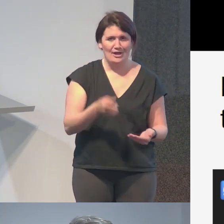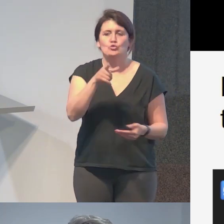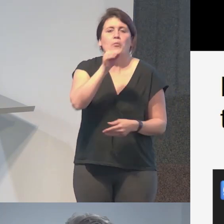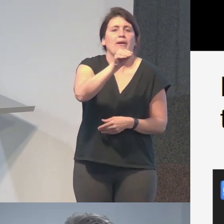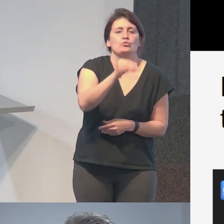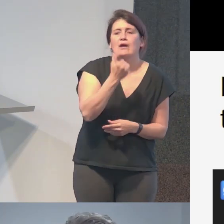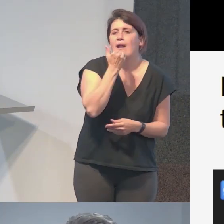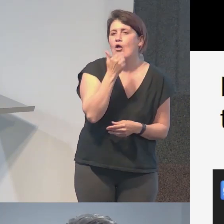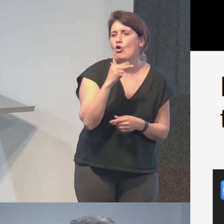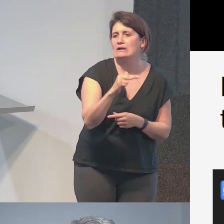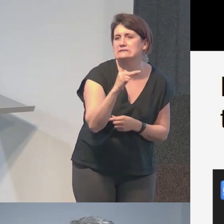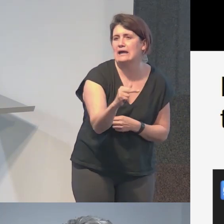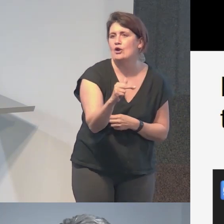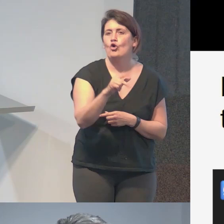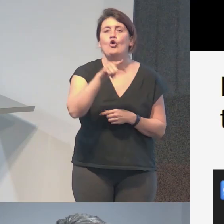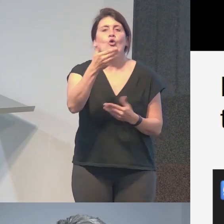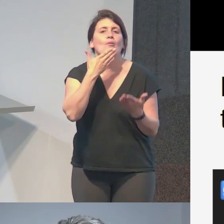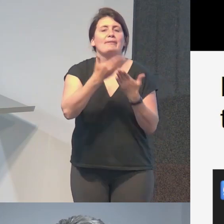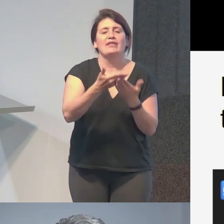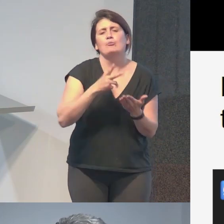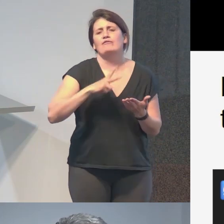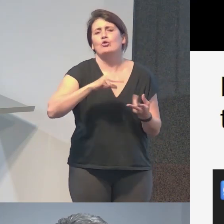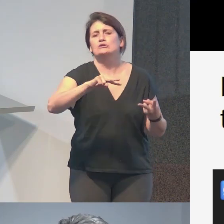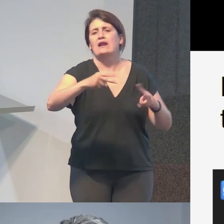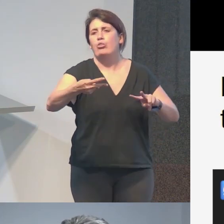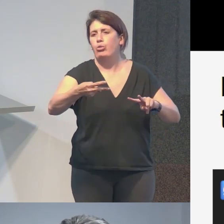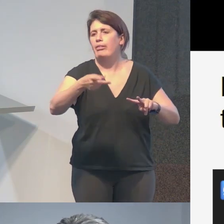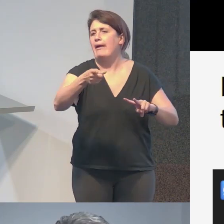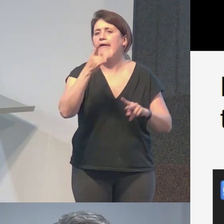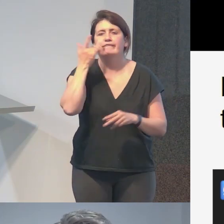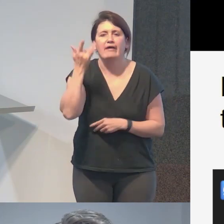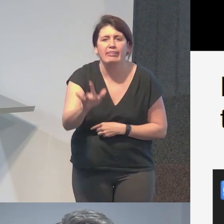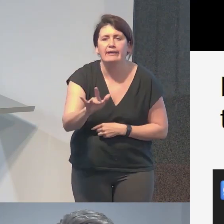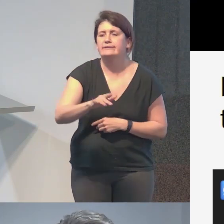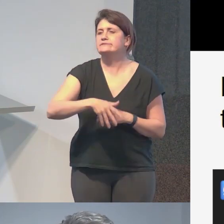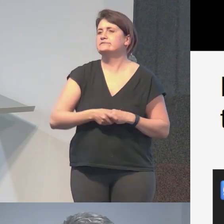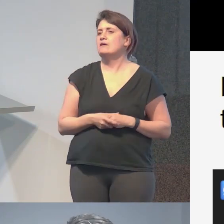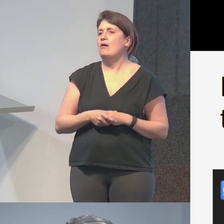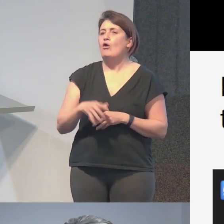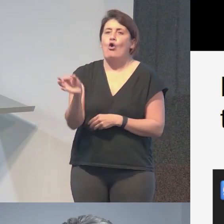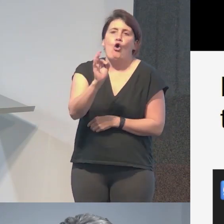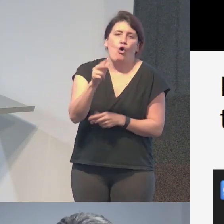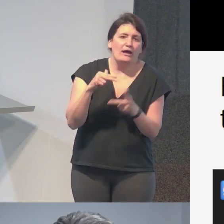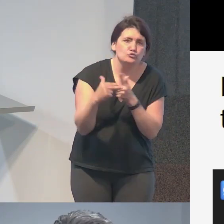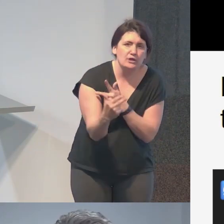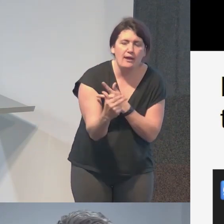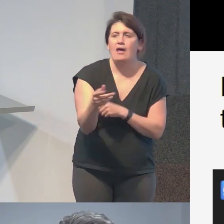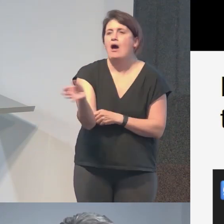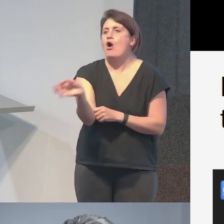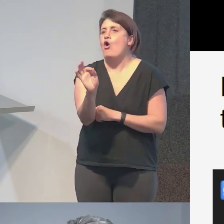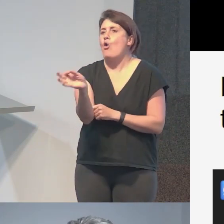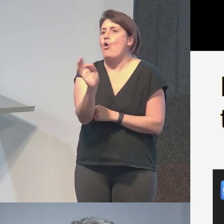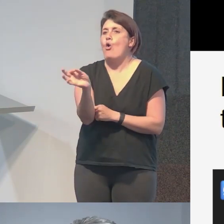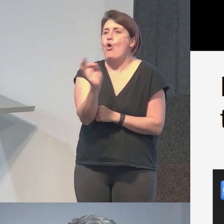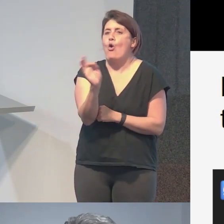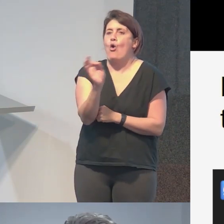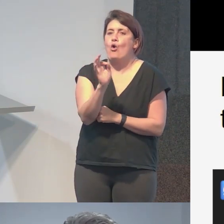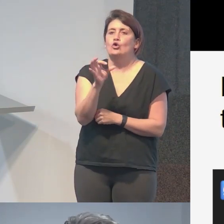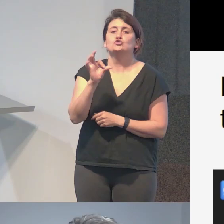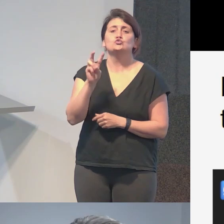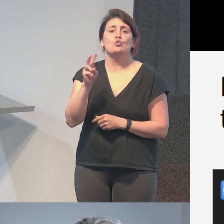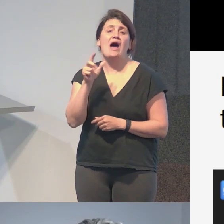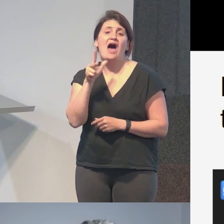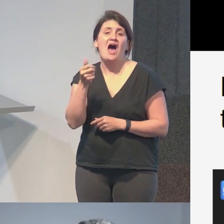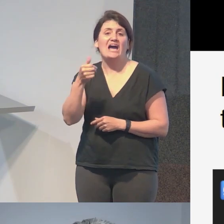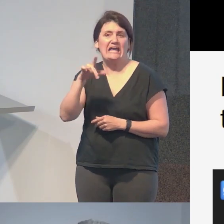en castellano, le puedes pedir que lo traduzca a francés o a euskera o a suajili